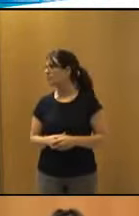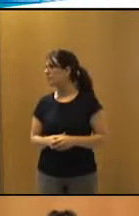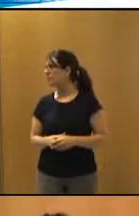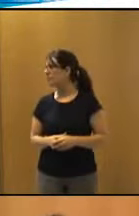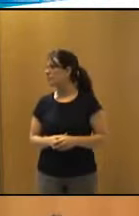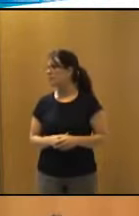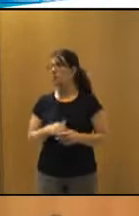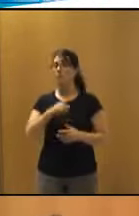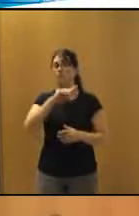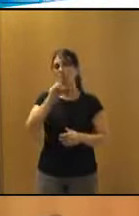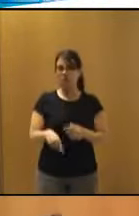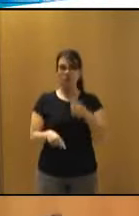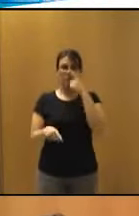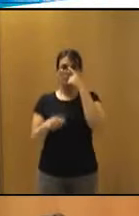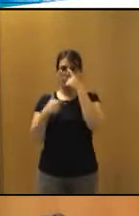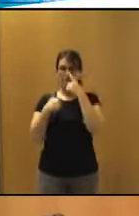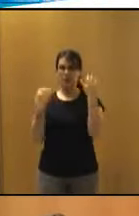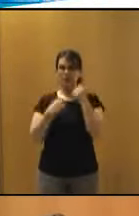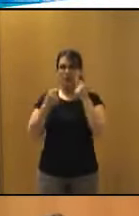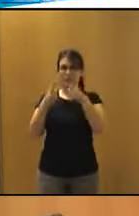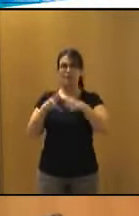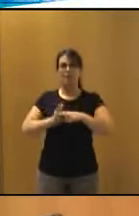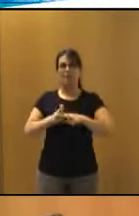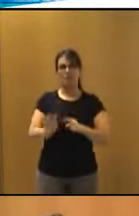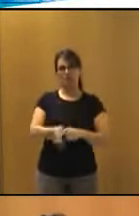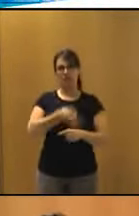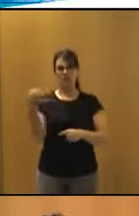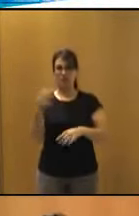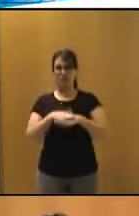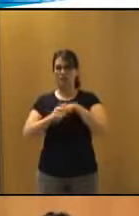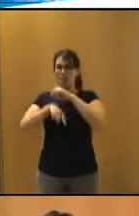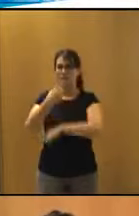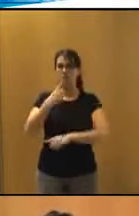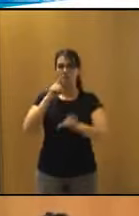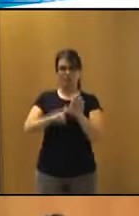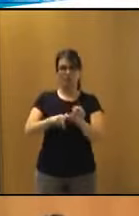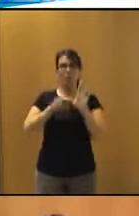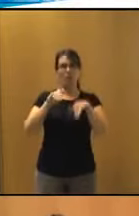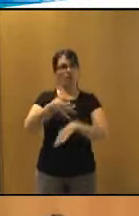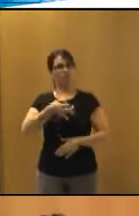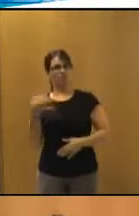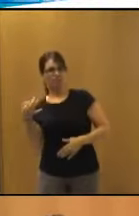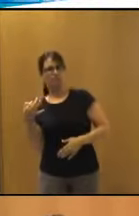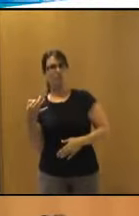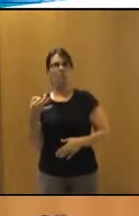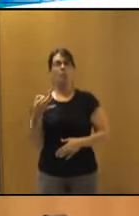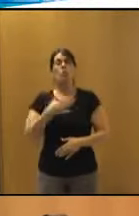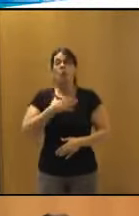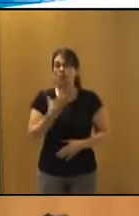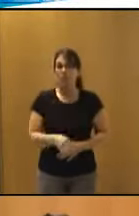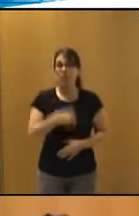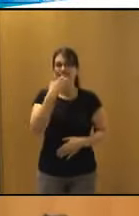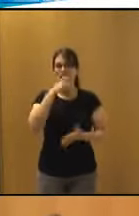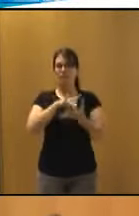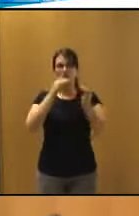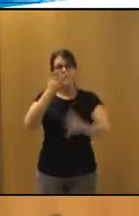Pero consideramos también que proporcionar las herramientas adecuadas para que esta participación sea efectiva,